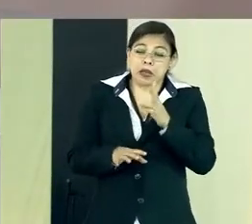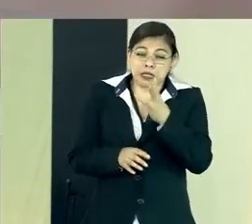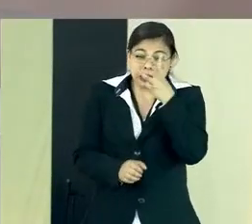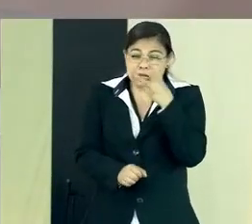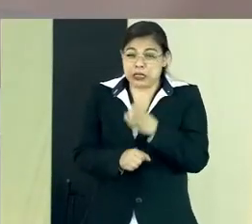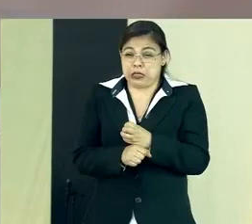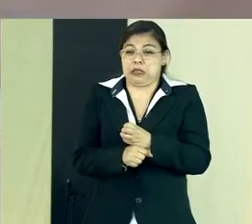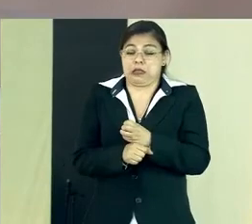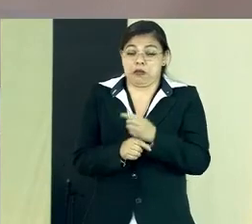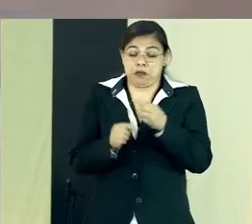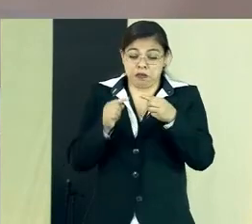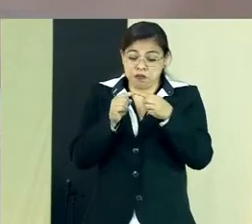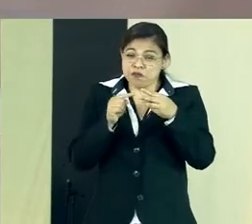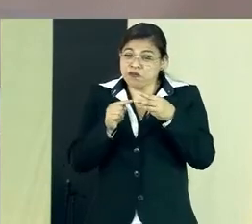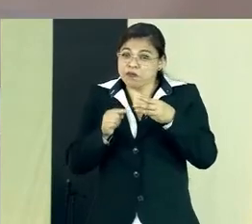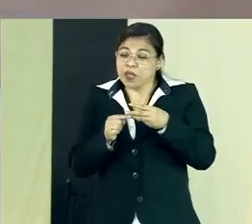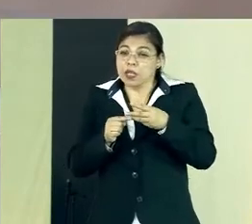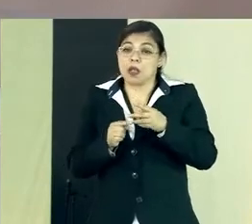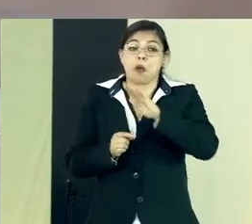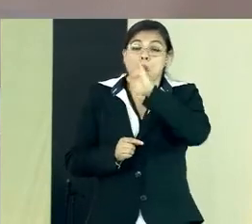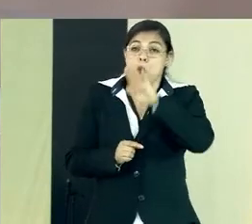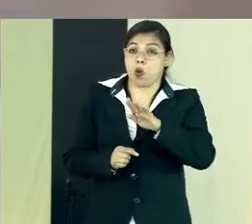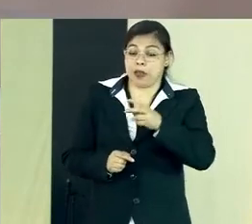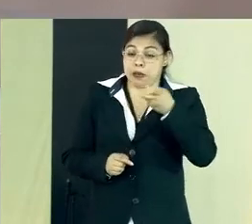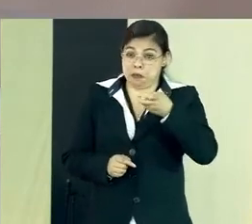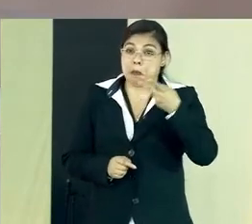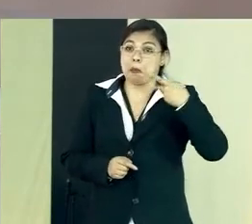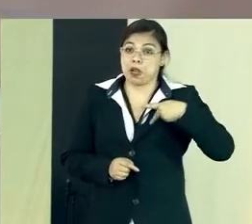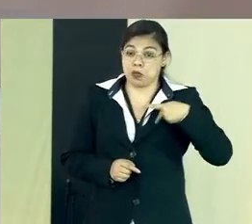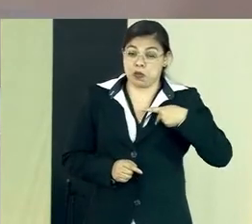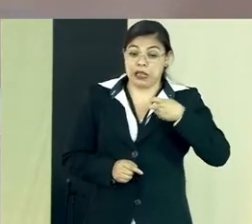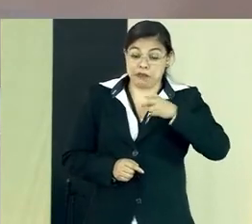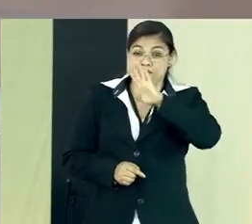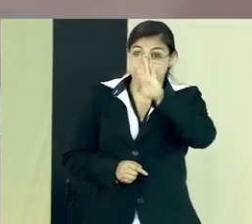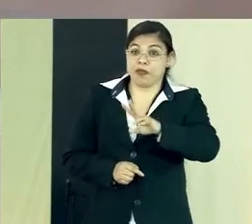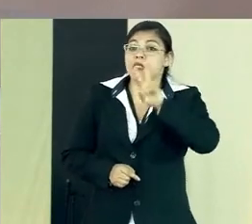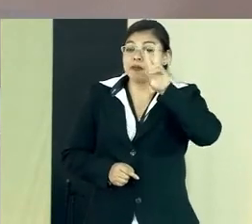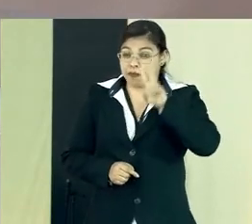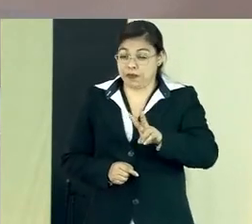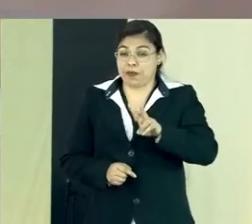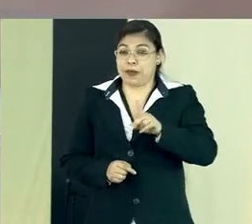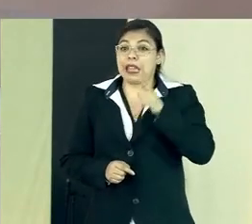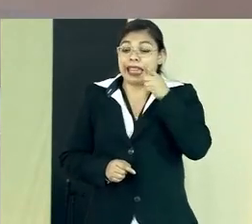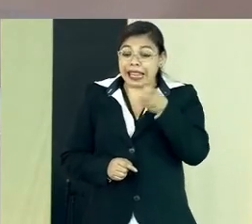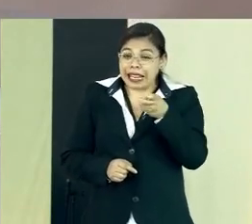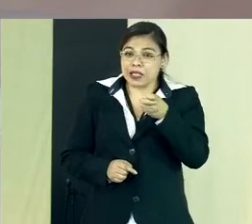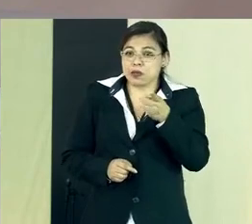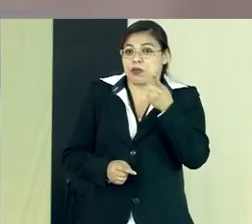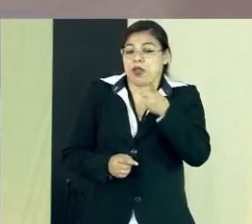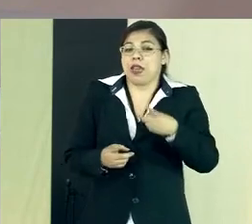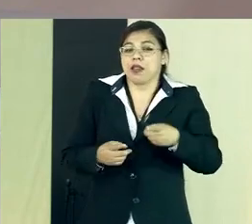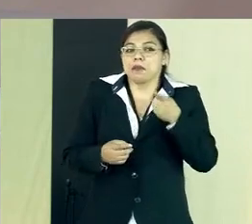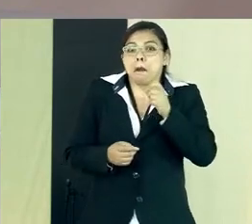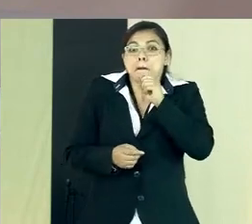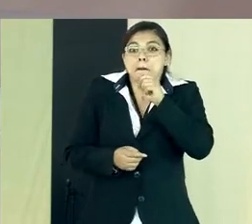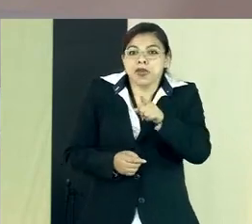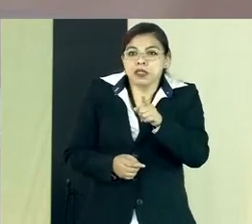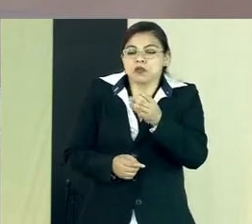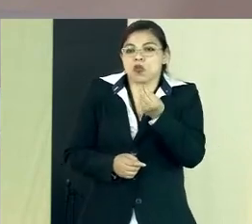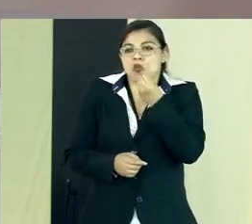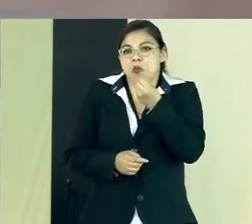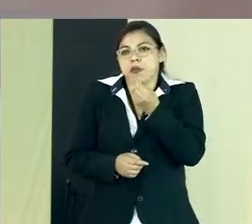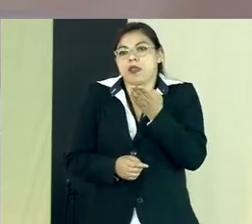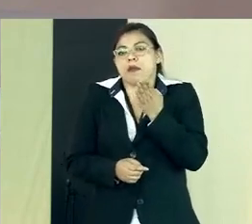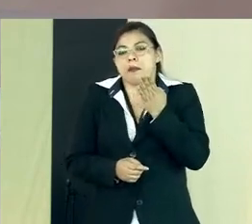tercera parte de la mortalidad en mexico y la mortalidad es consecuencia directa de estos